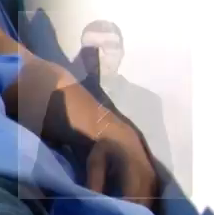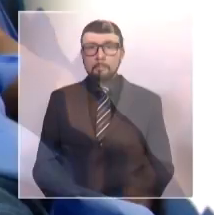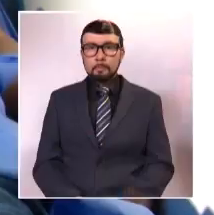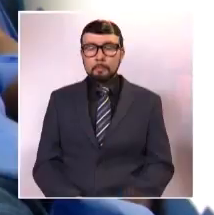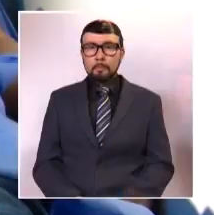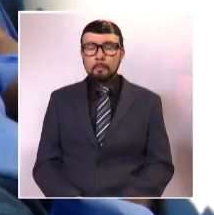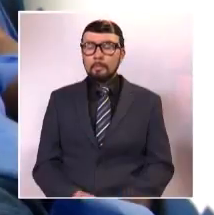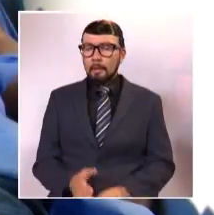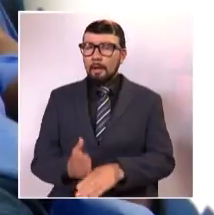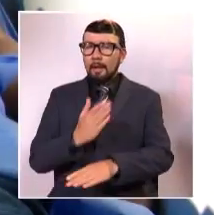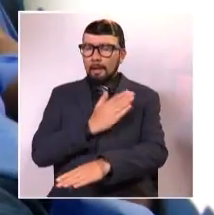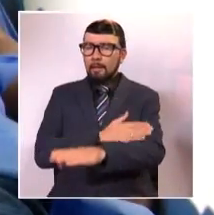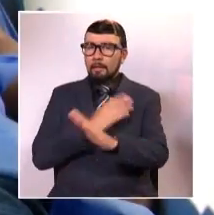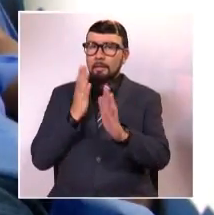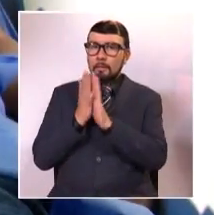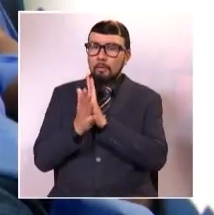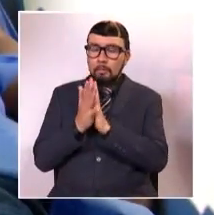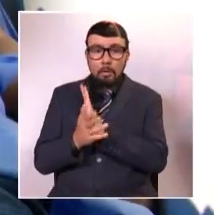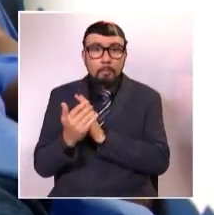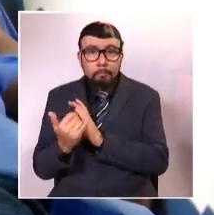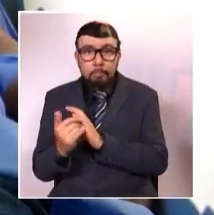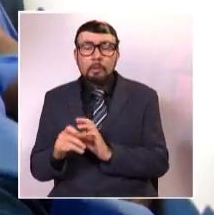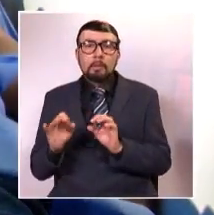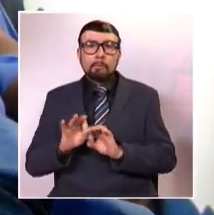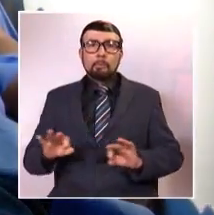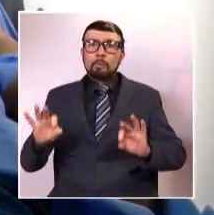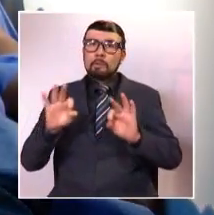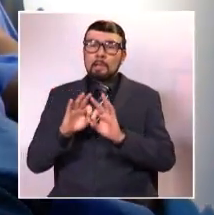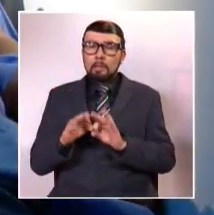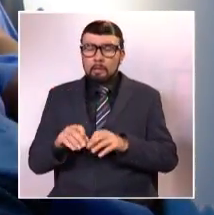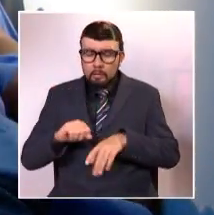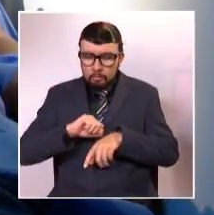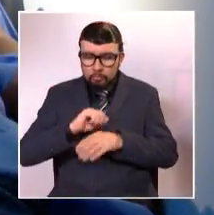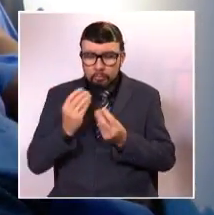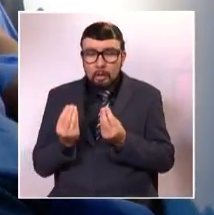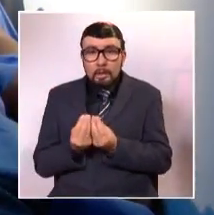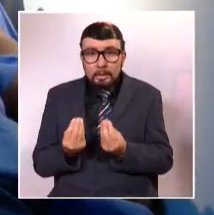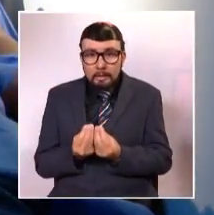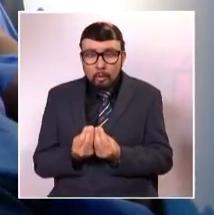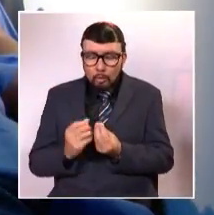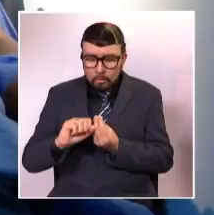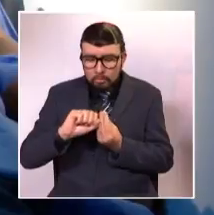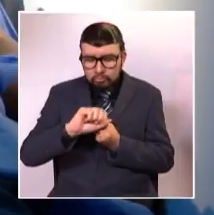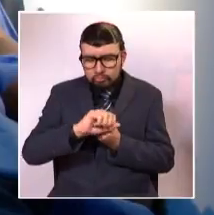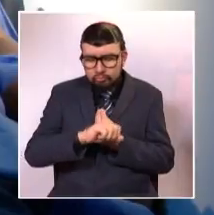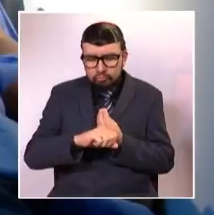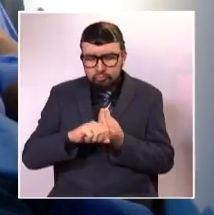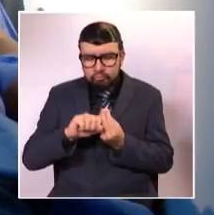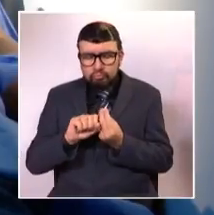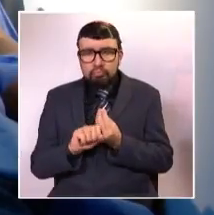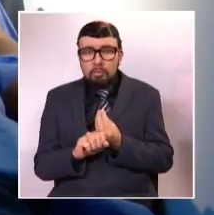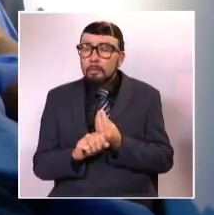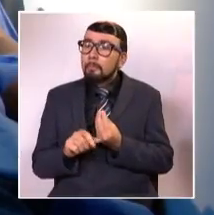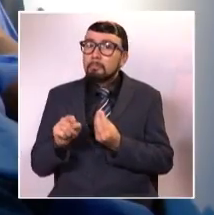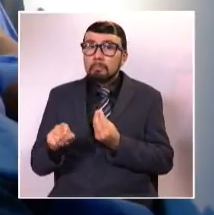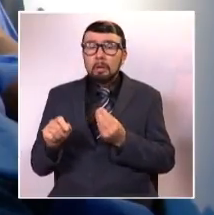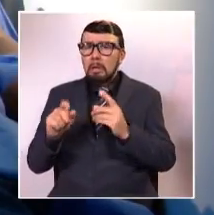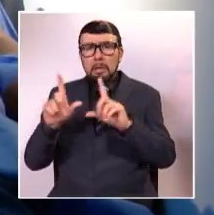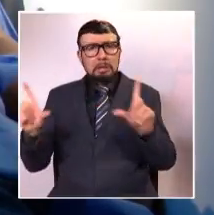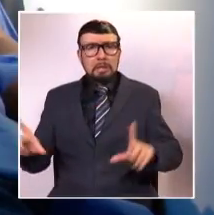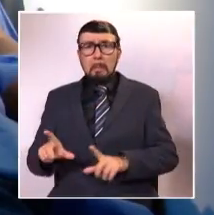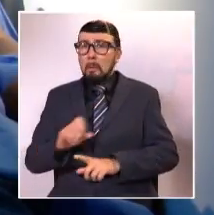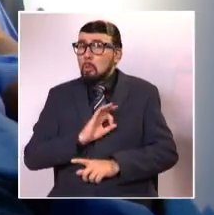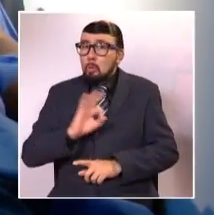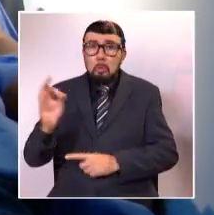Bueno, les estaba comentando acerca de la importancia de la ecografía testicular. Pues es un examen realmente que nunca nos lo